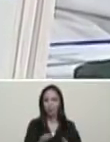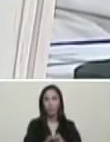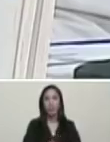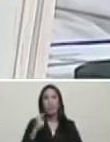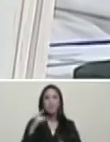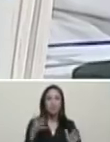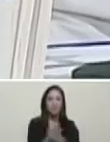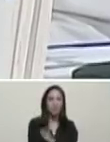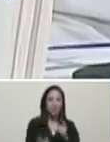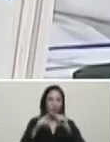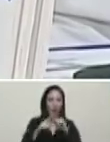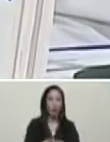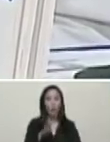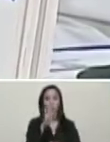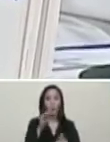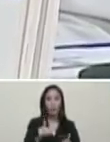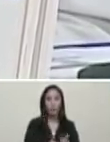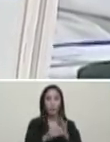Significa